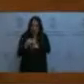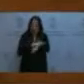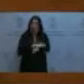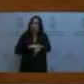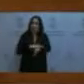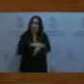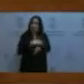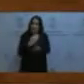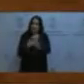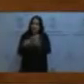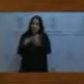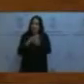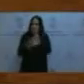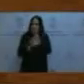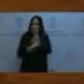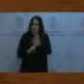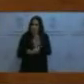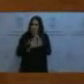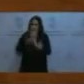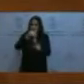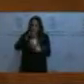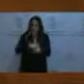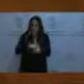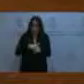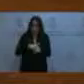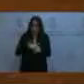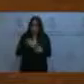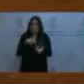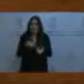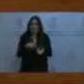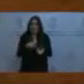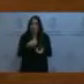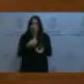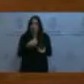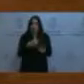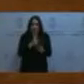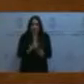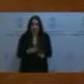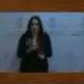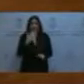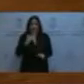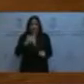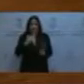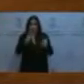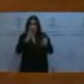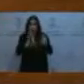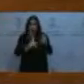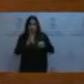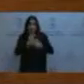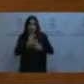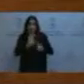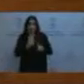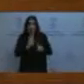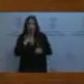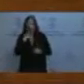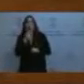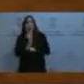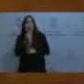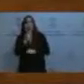Cámara. Parece un trabalenguas, pero no lo es. Es que esto lo repite todas las veces que traemos incumplimientos. Y yo le